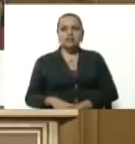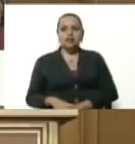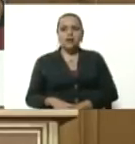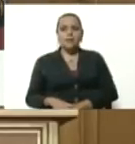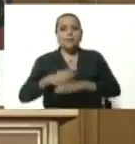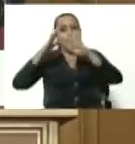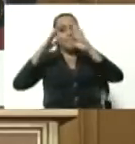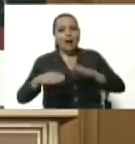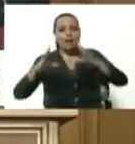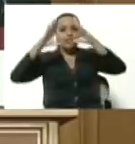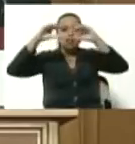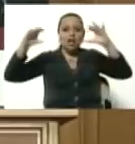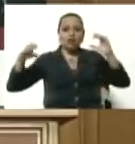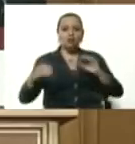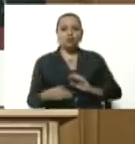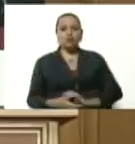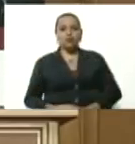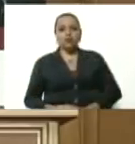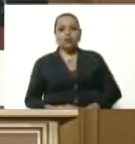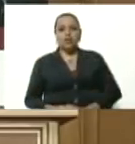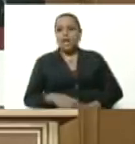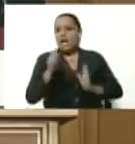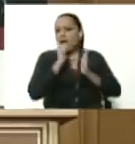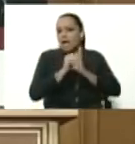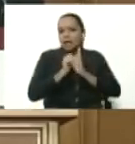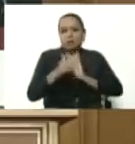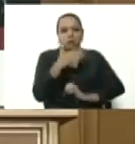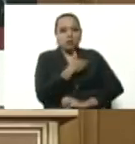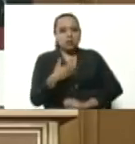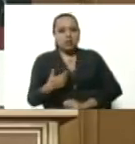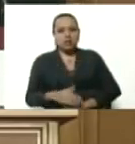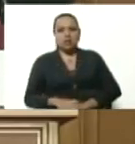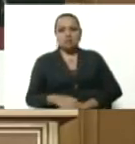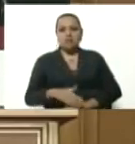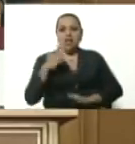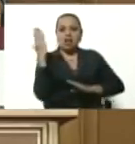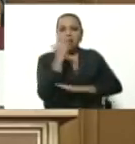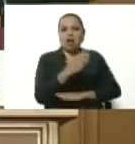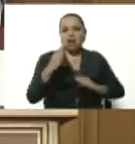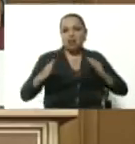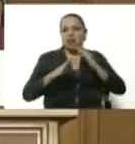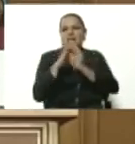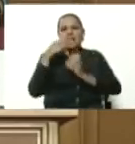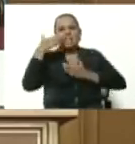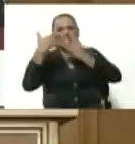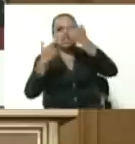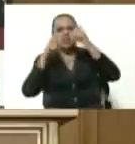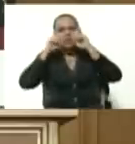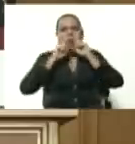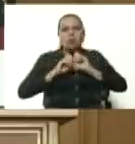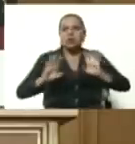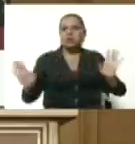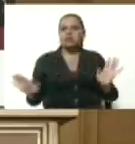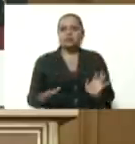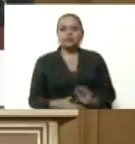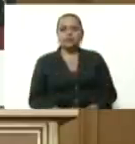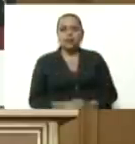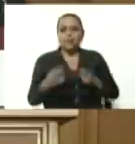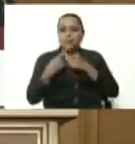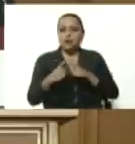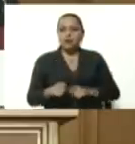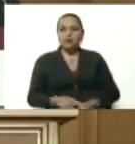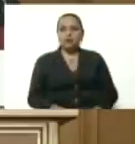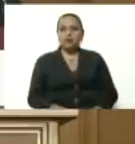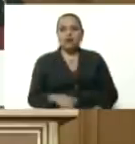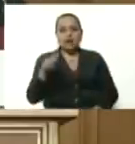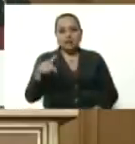nube, escriban lo que ustedes quieran, hablen de sanciones, griten, chillen. Pero eso que